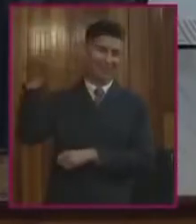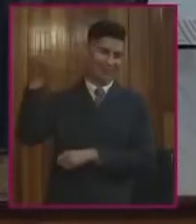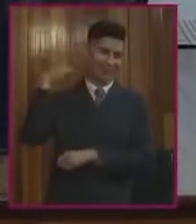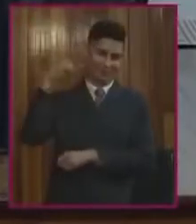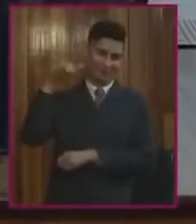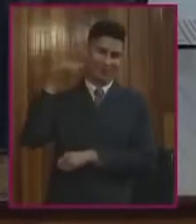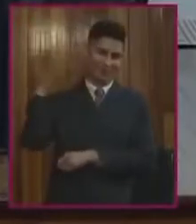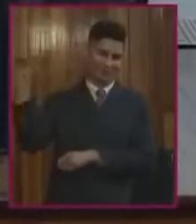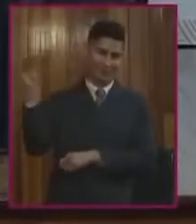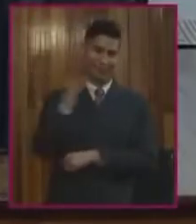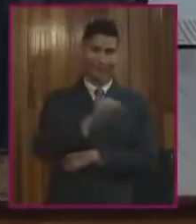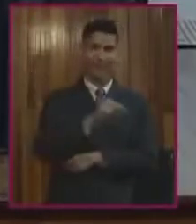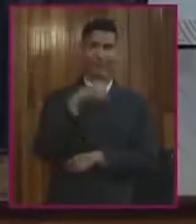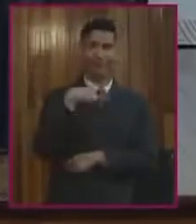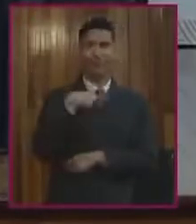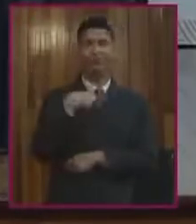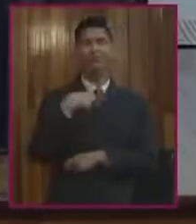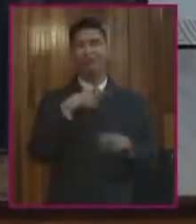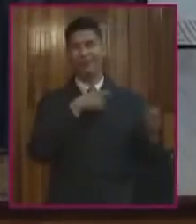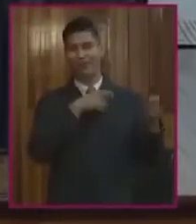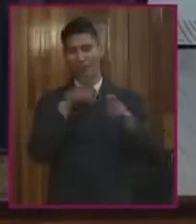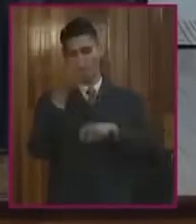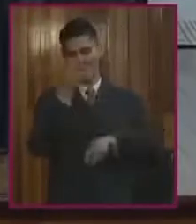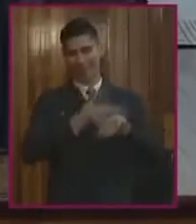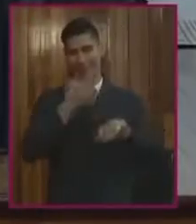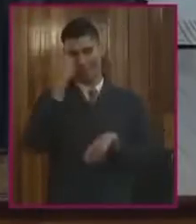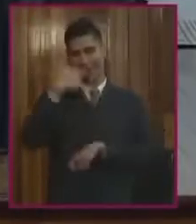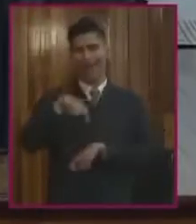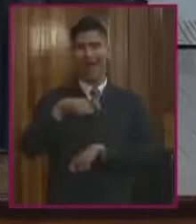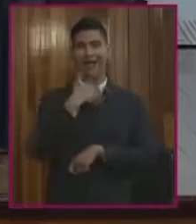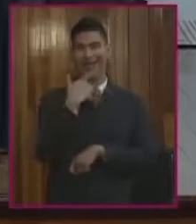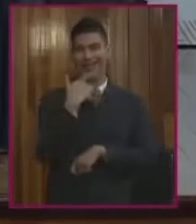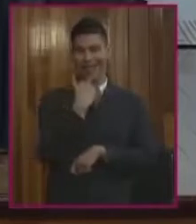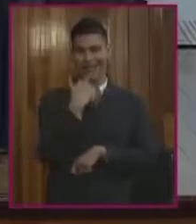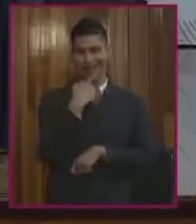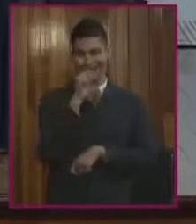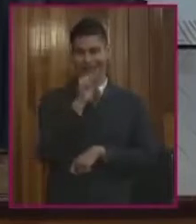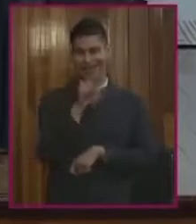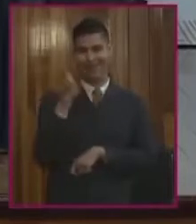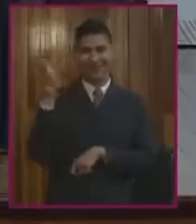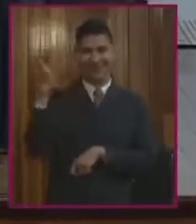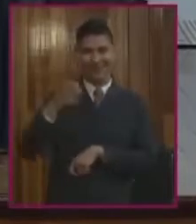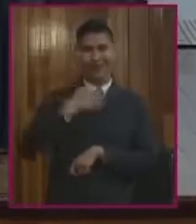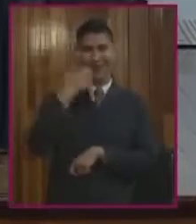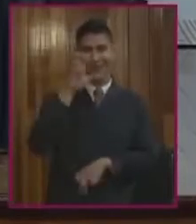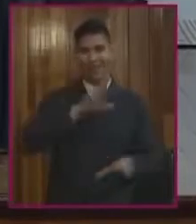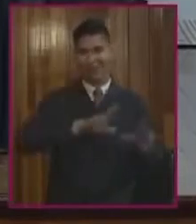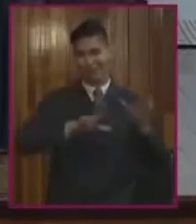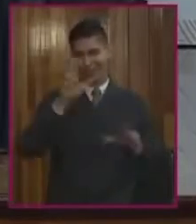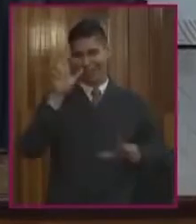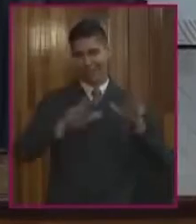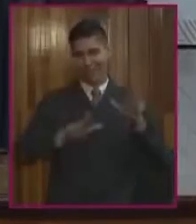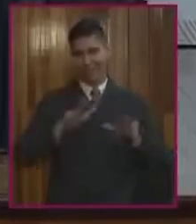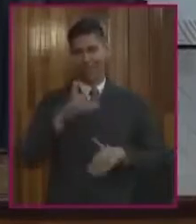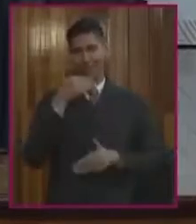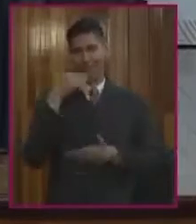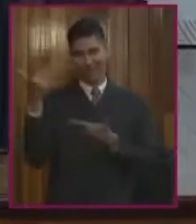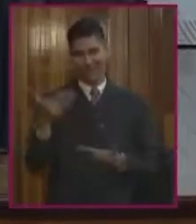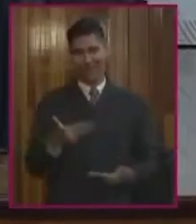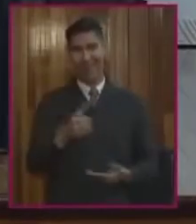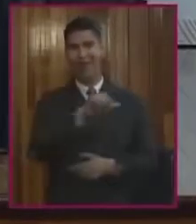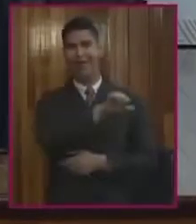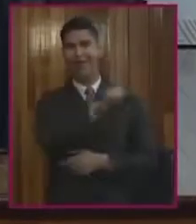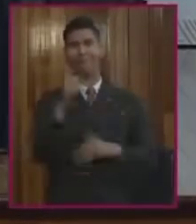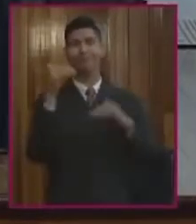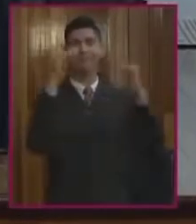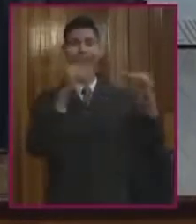coordinadora del Departamento de Inglés de la Escuela Normal de Cisanto. Es un honor estar aquí. Muchas gracias, Jacqueline, bienvenida, un gusto. Adelante.